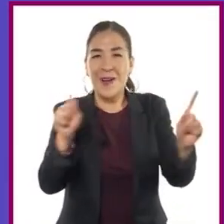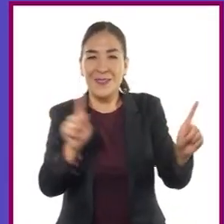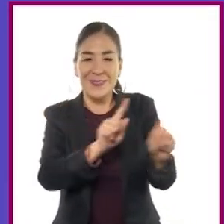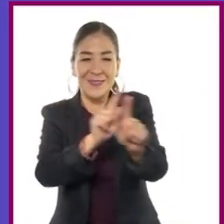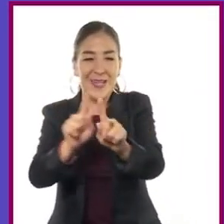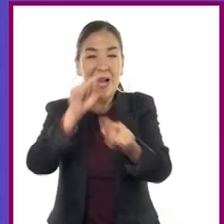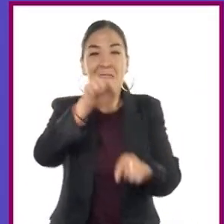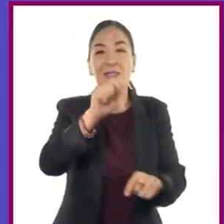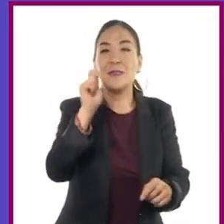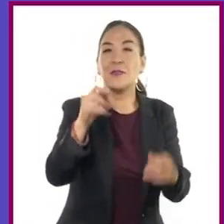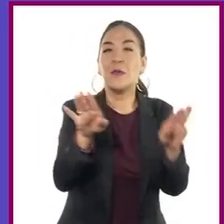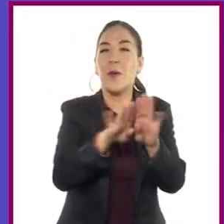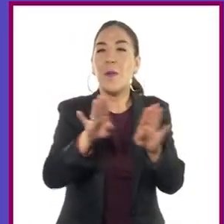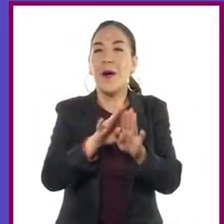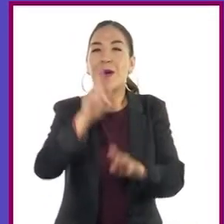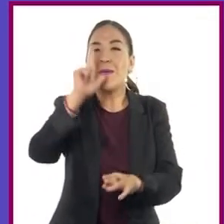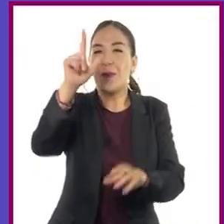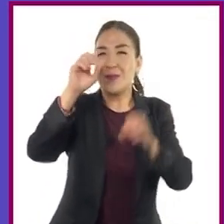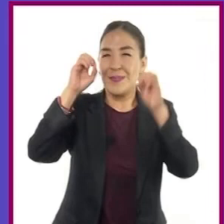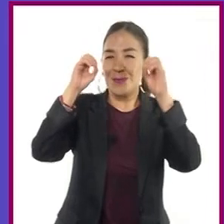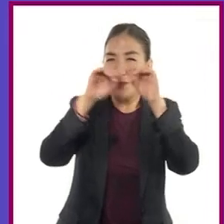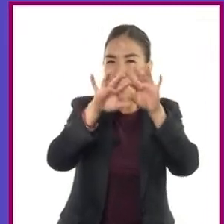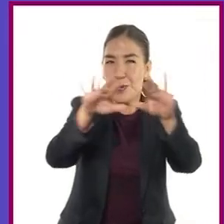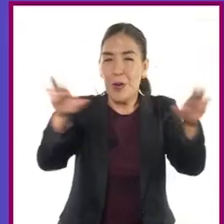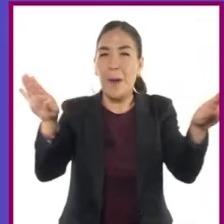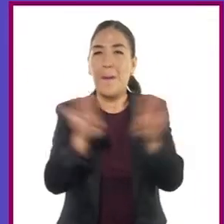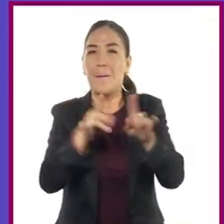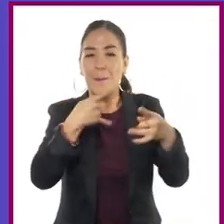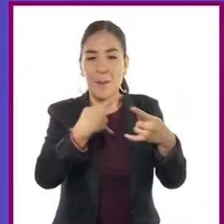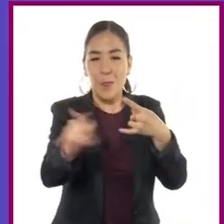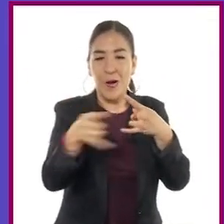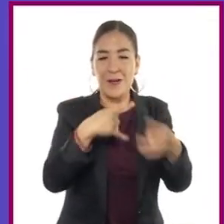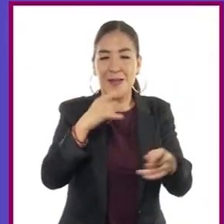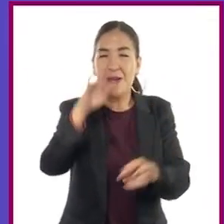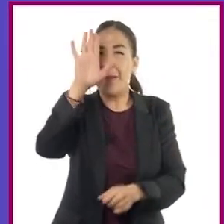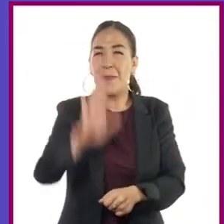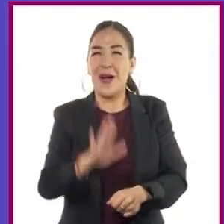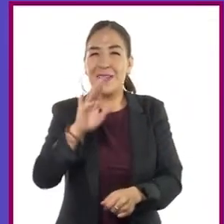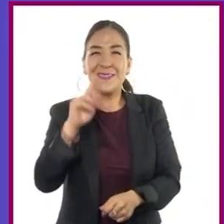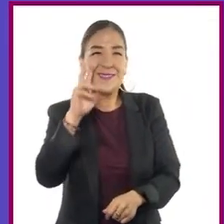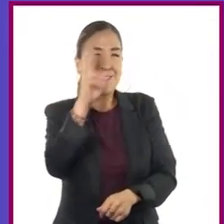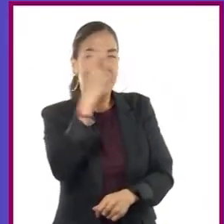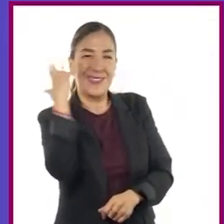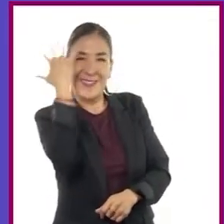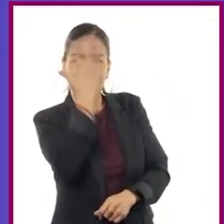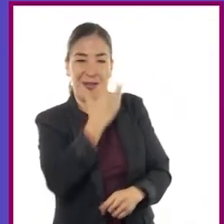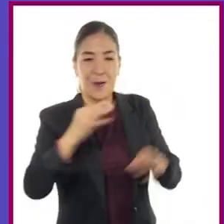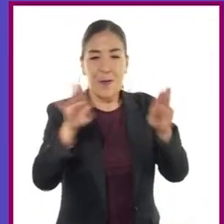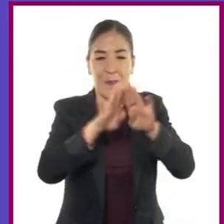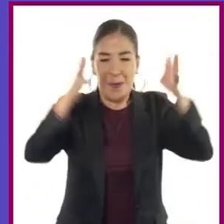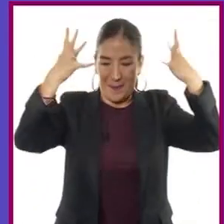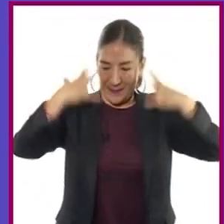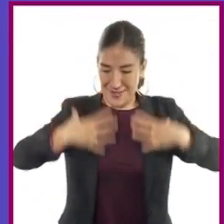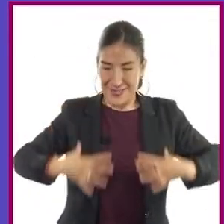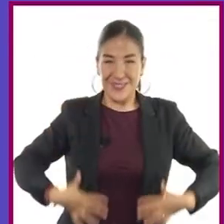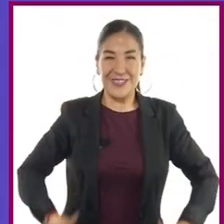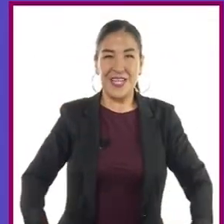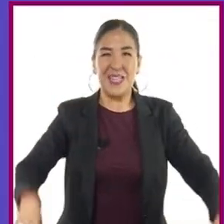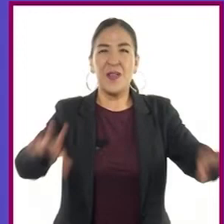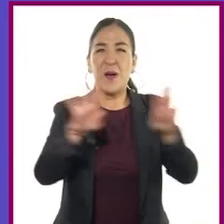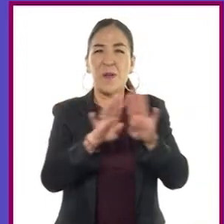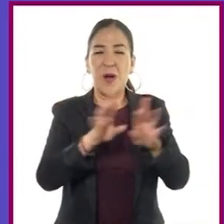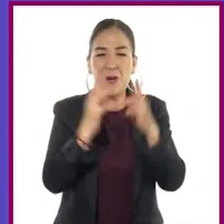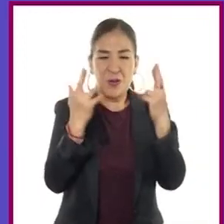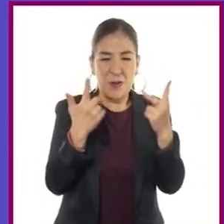de la puerta que se abre hacia ella como una mueca. ¿Ves? Que el borde de su vestido está